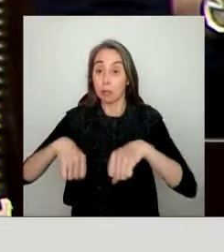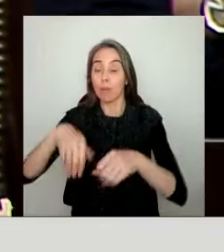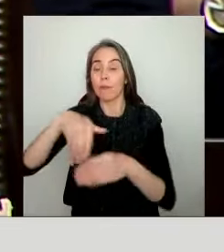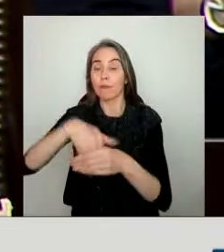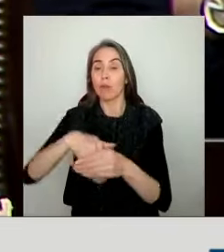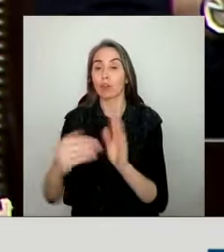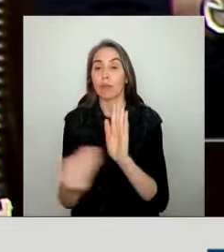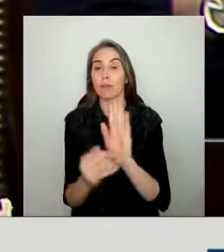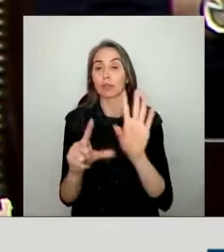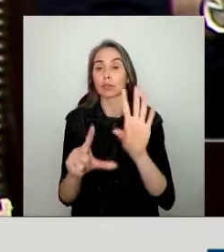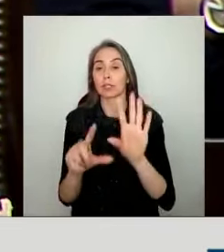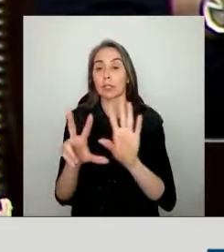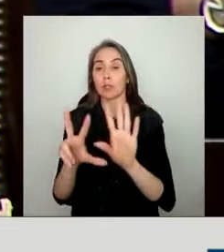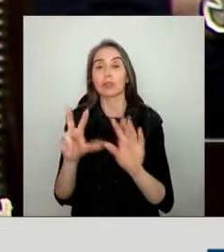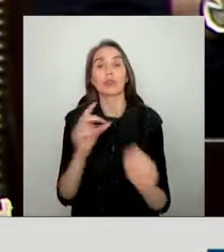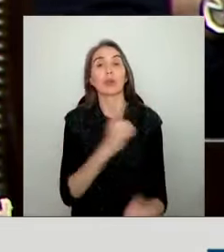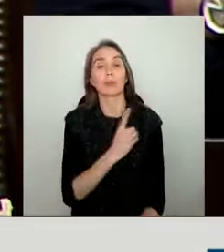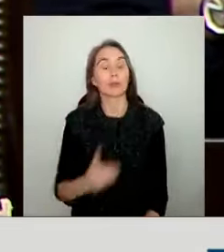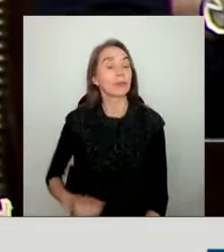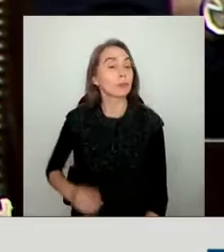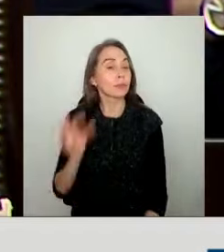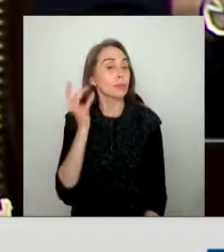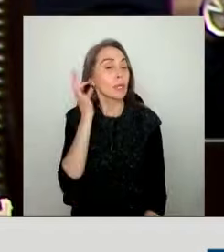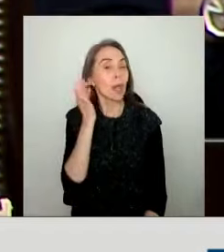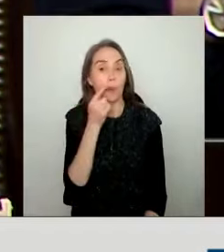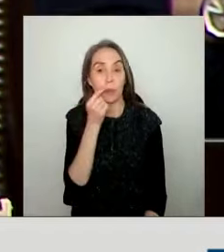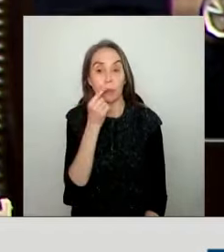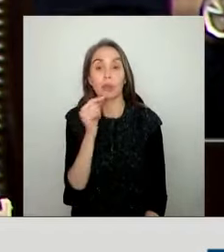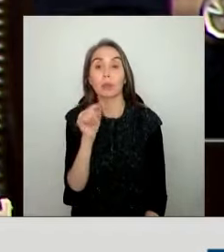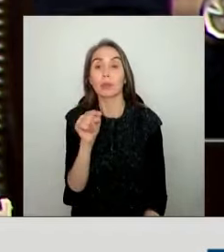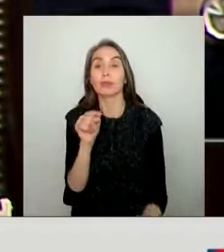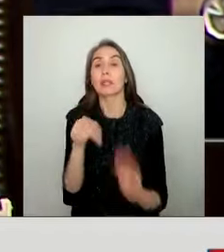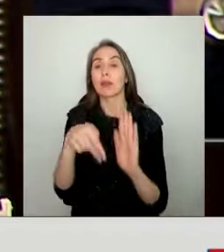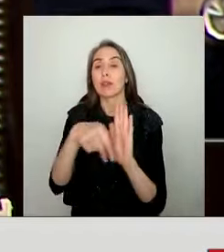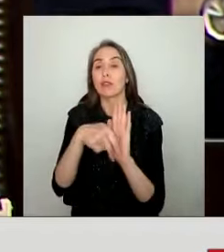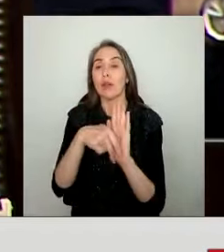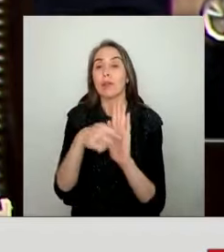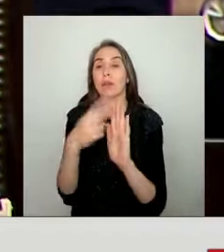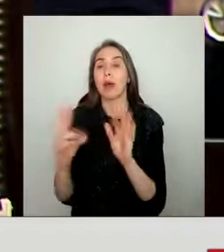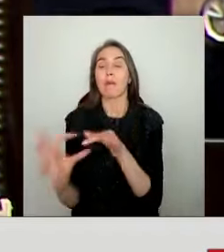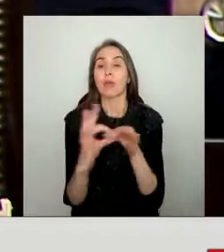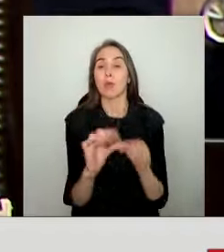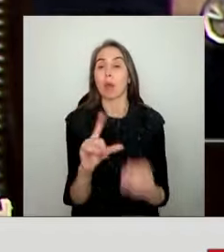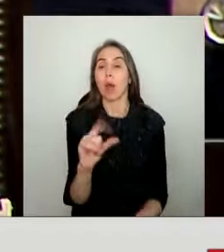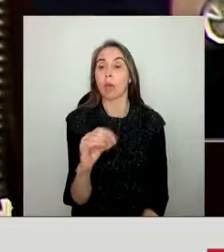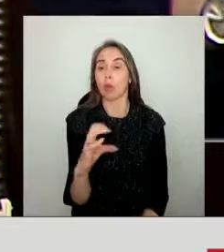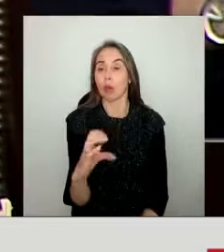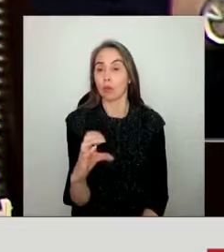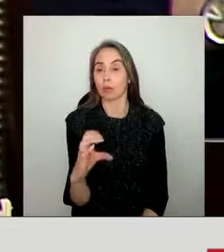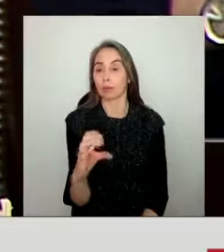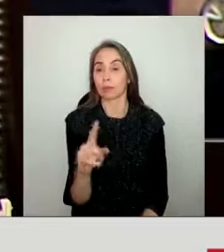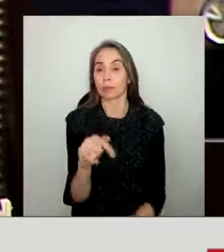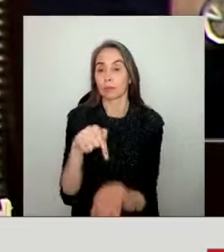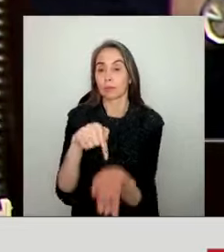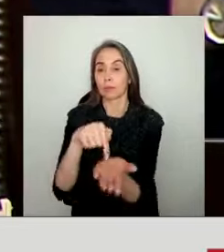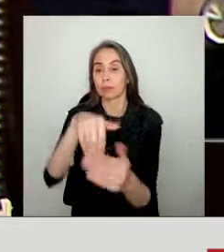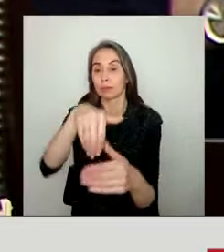78 diputadas y diputados por tratarse de una norma propia de la Ley Orgánica constitucional en